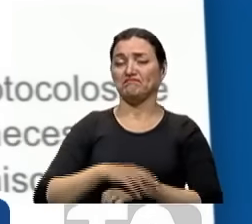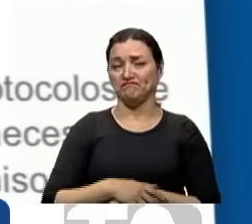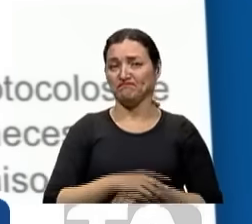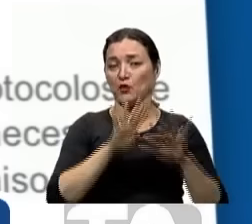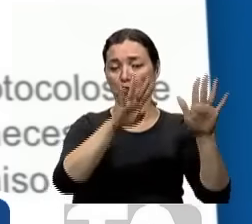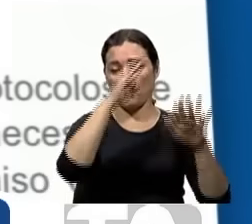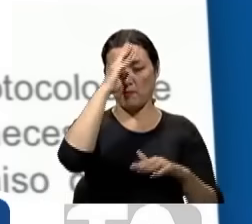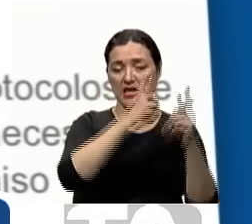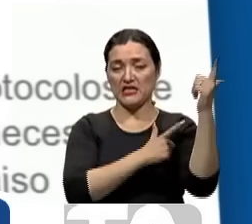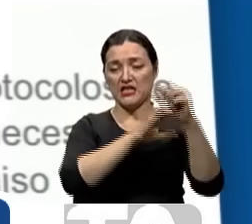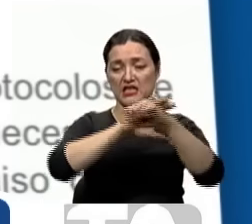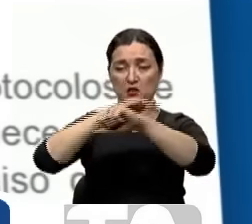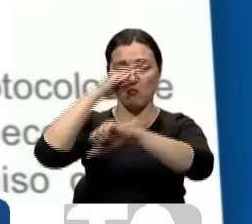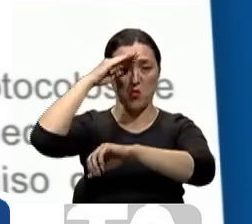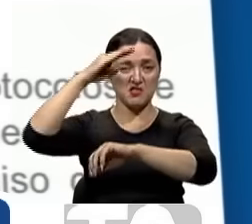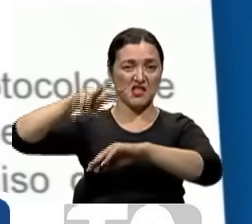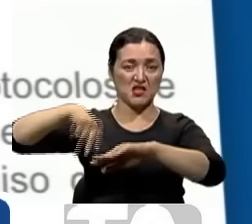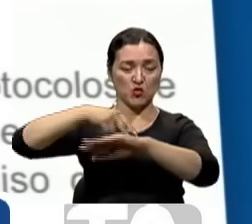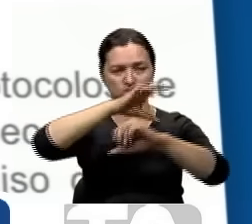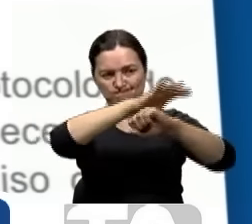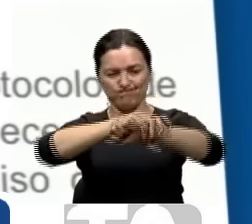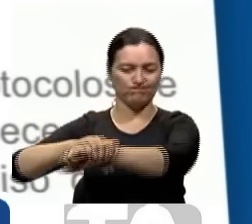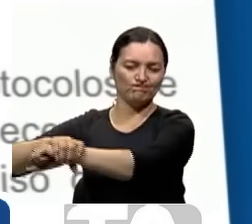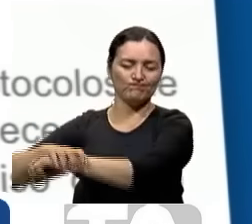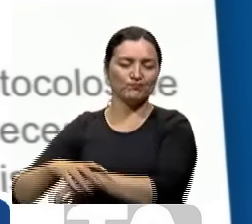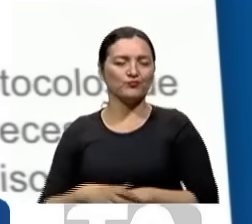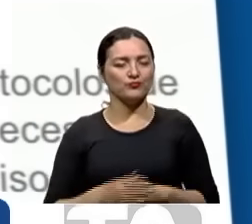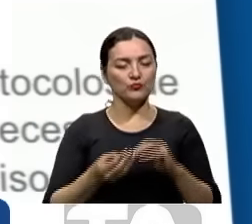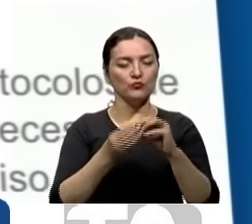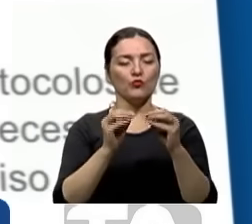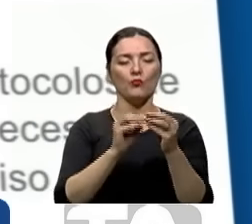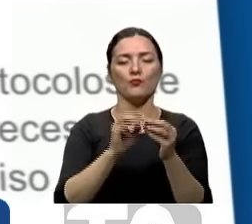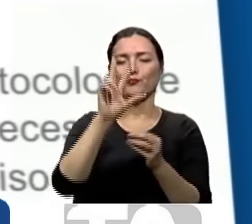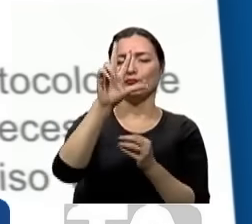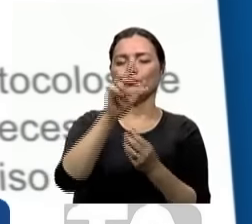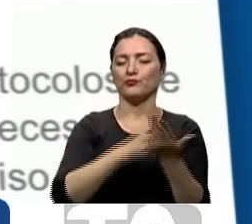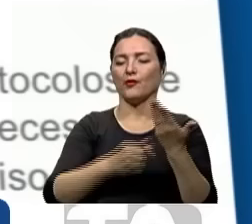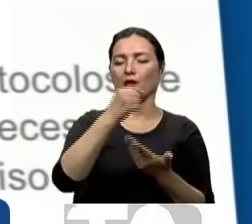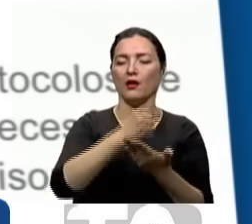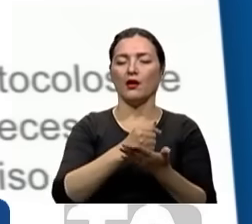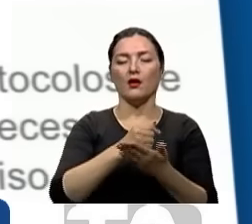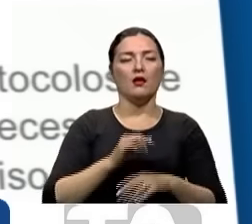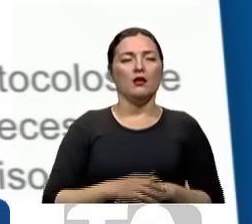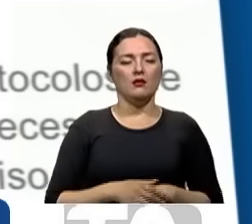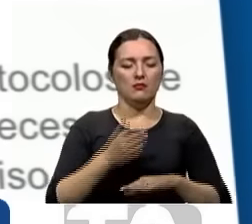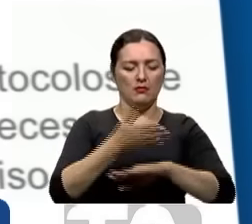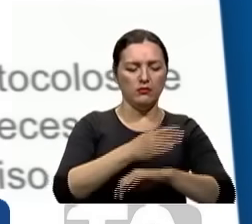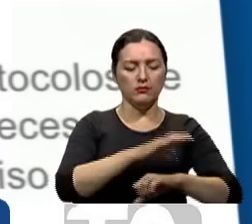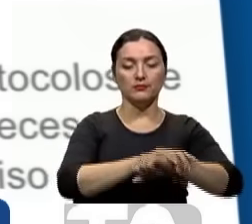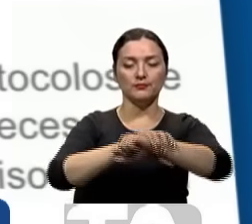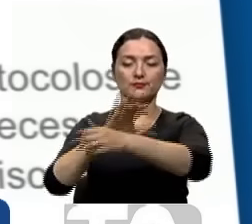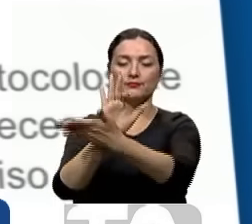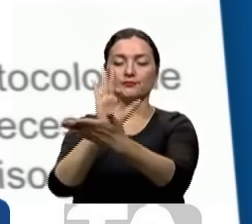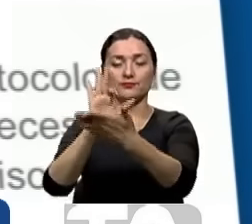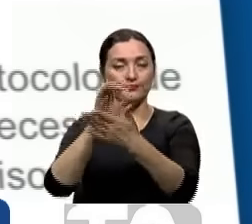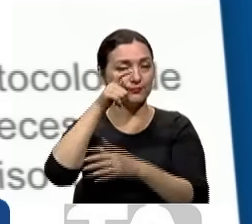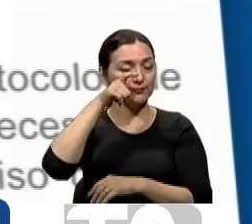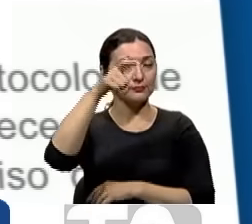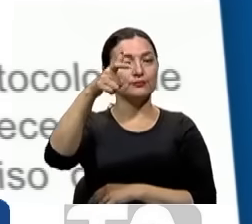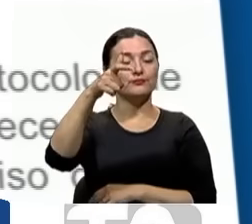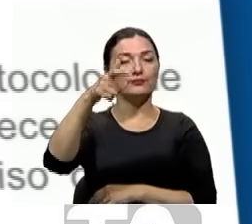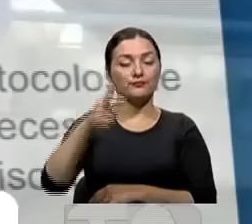las instalaciones del Centro de Privación de Libertad número 3 Guayas y posteriormente serán trasladados para rendir versiones ante la Fiscalía